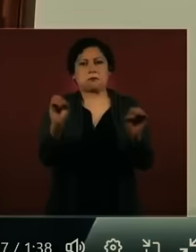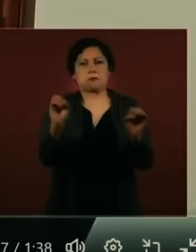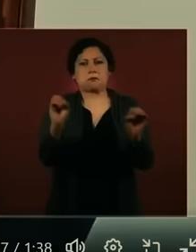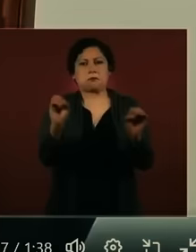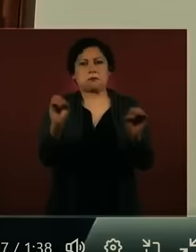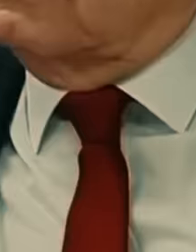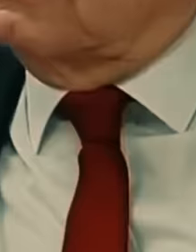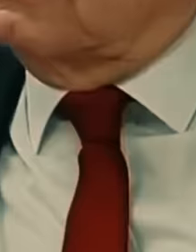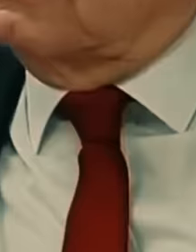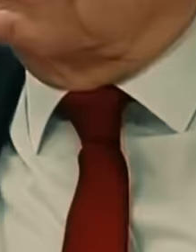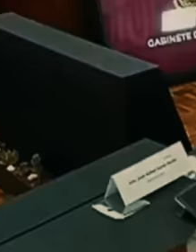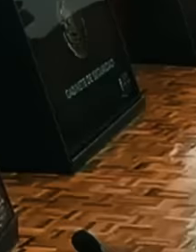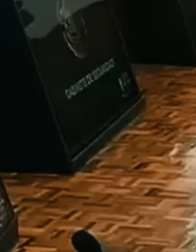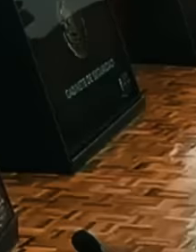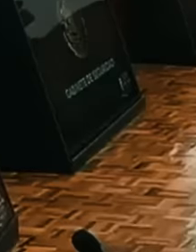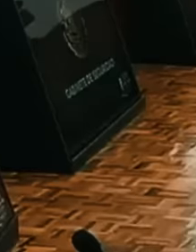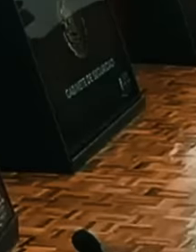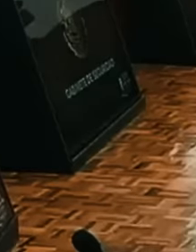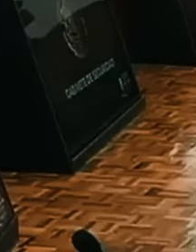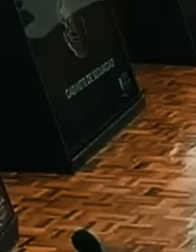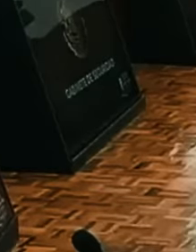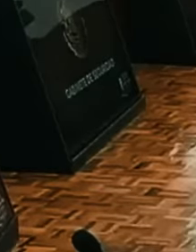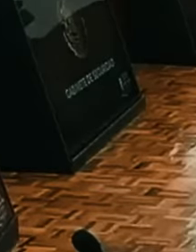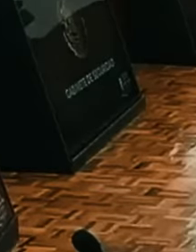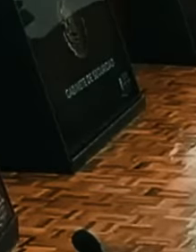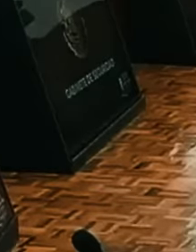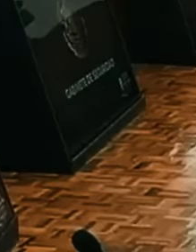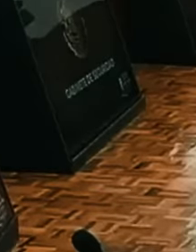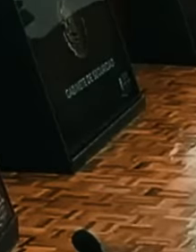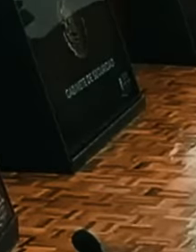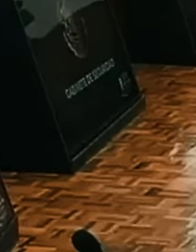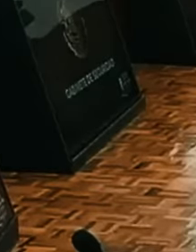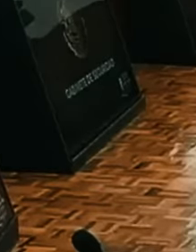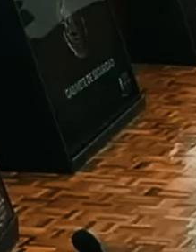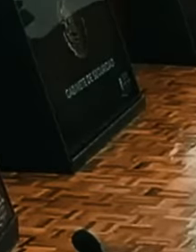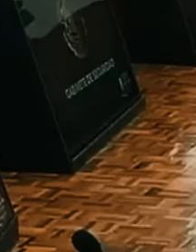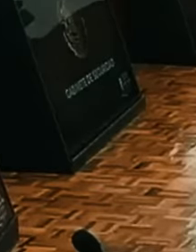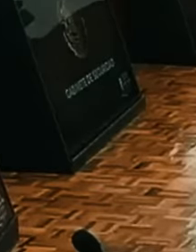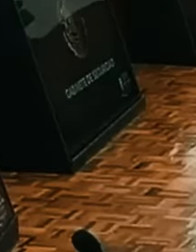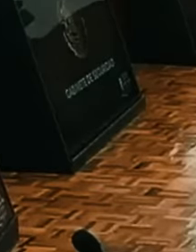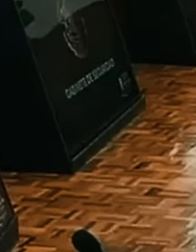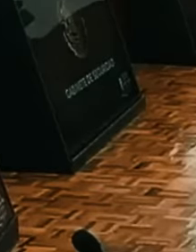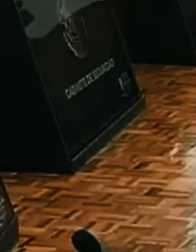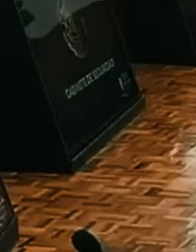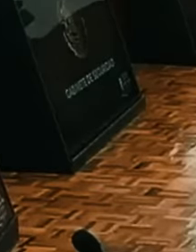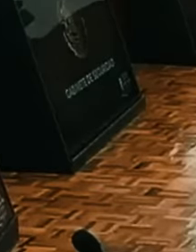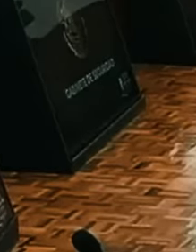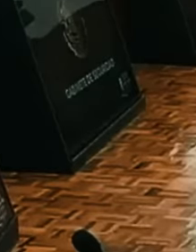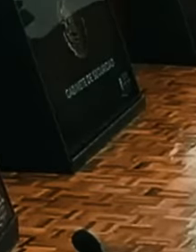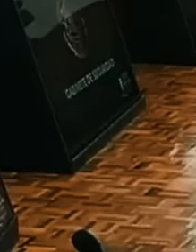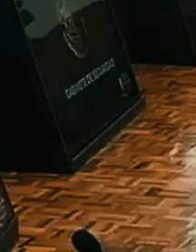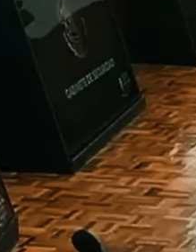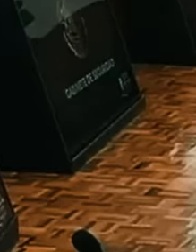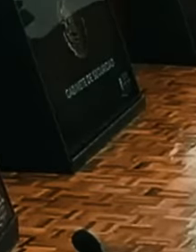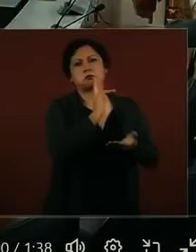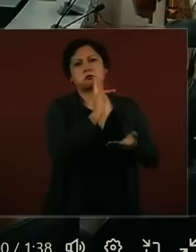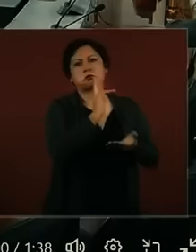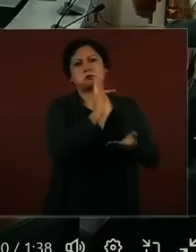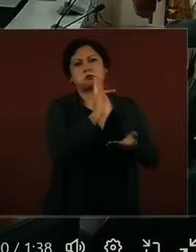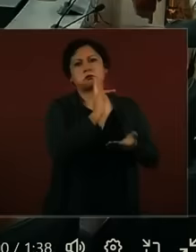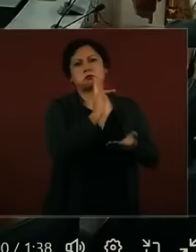El presidente responde con aplomo y con profunda firmeza, y pues claro que la imagen retórica está bastante